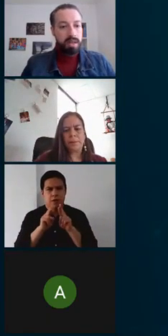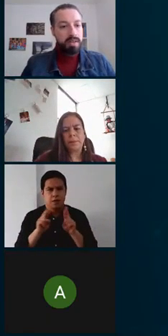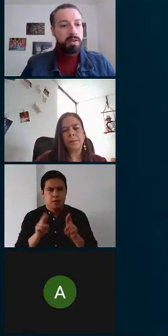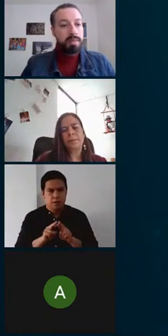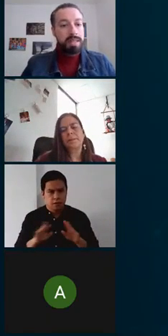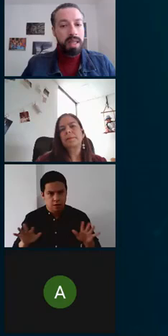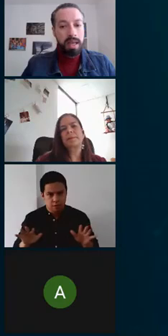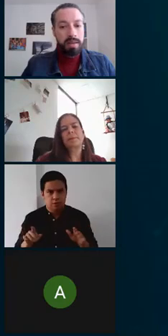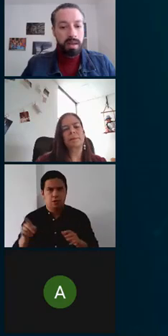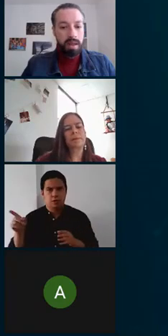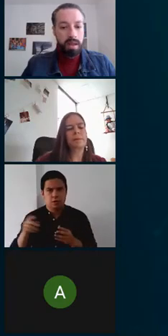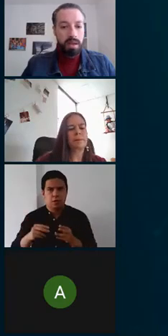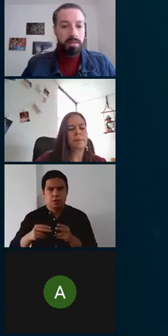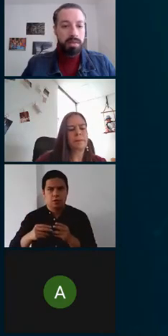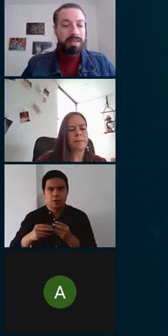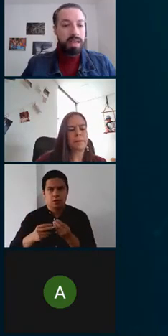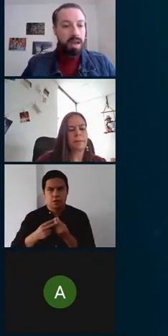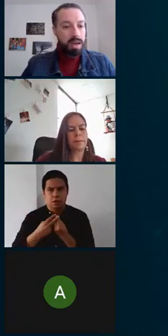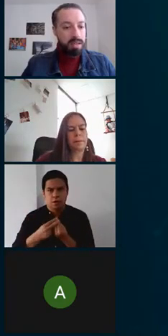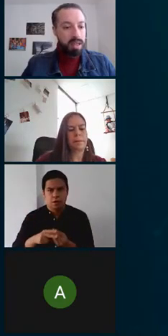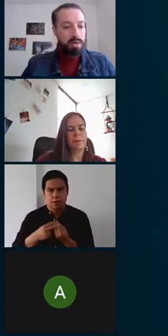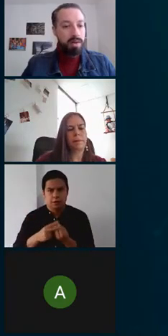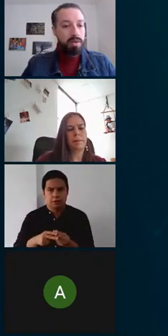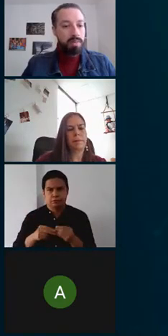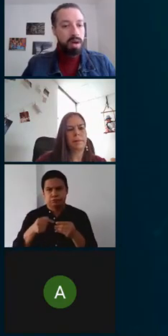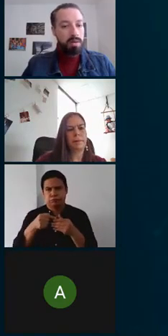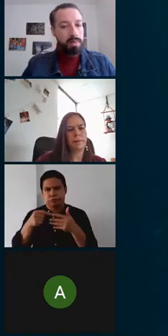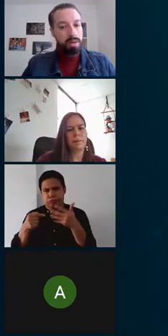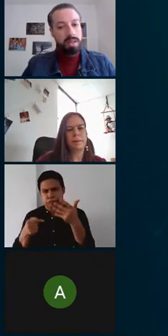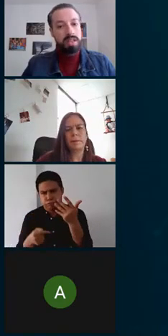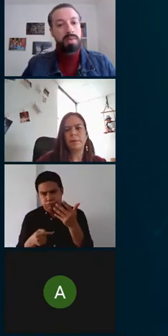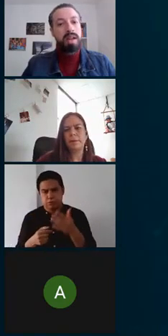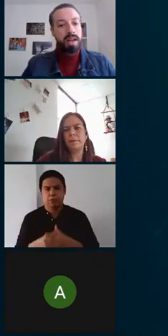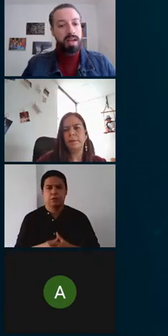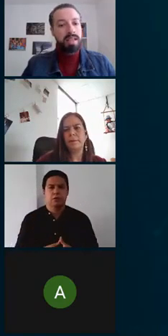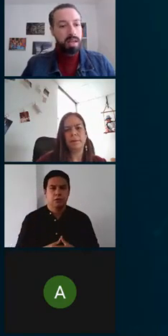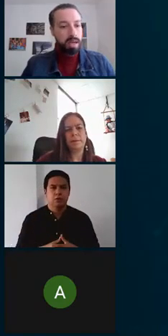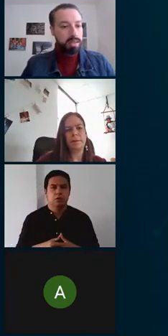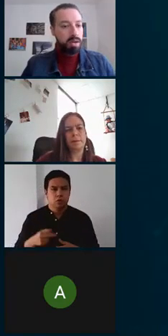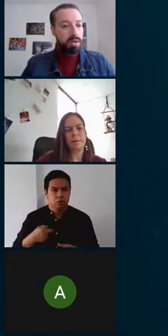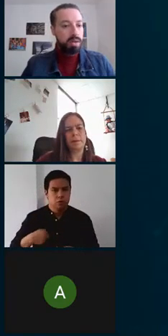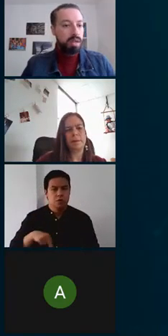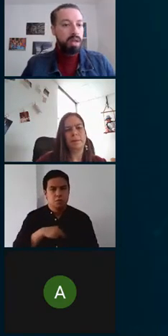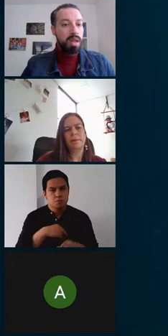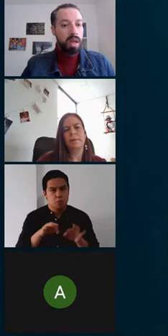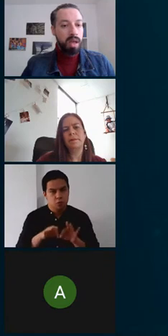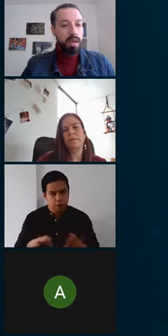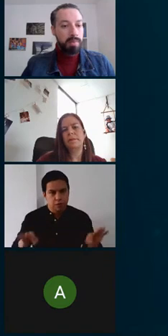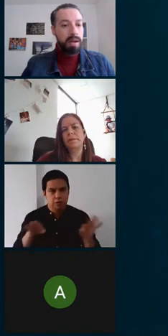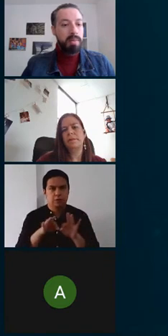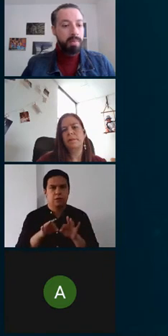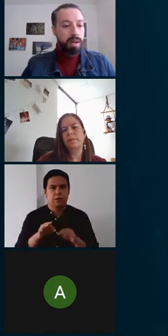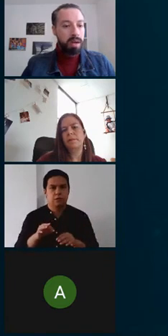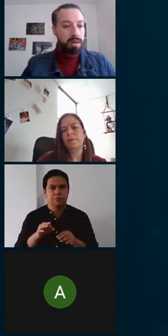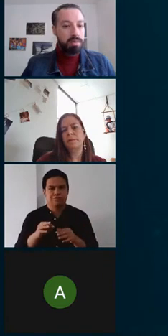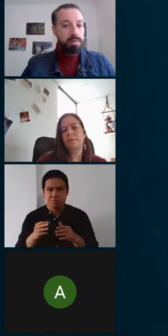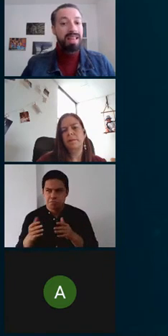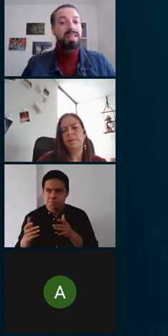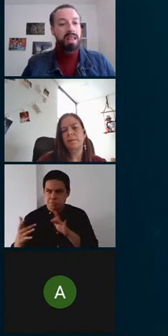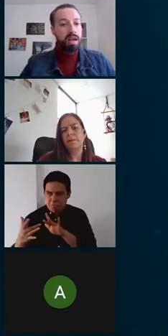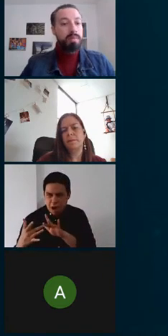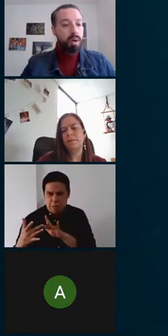herramientas, diferentes formas de acercarse de alguna forma. Lo importante es poder generar esa interacción para